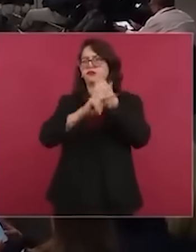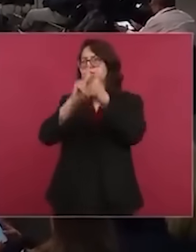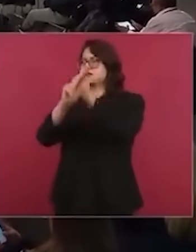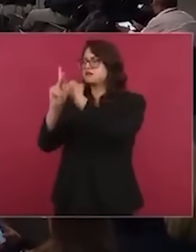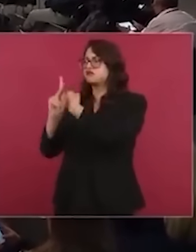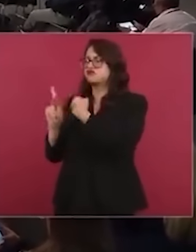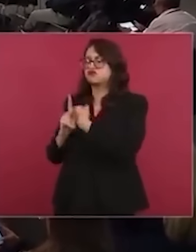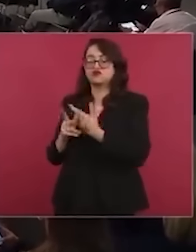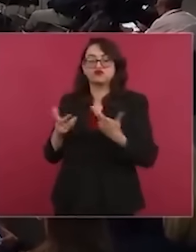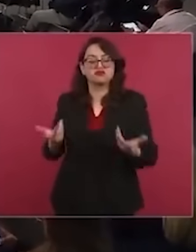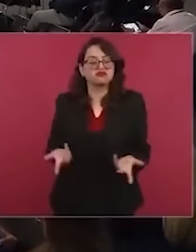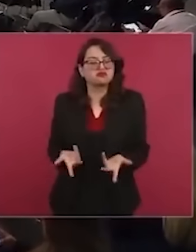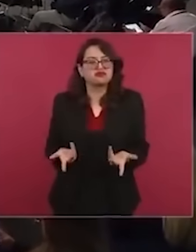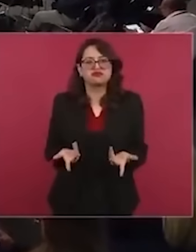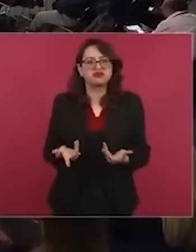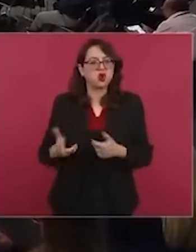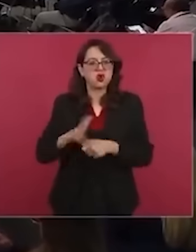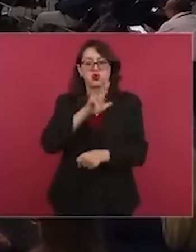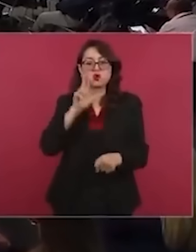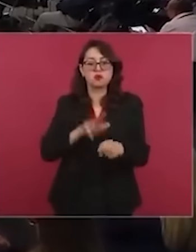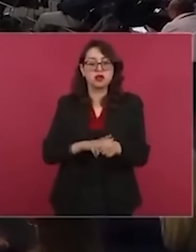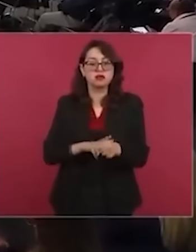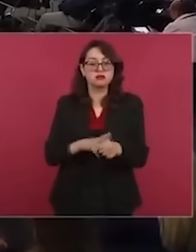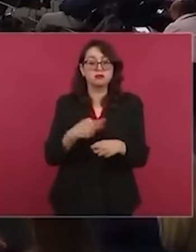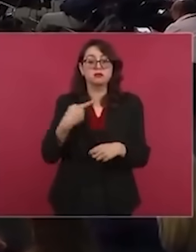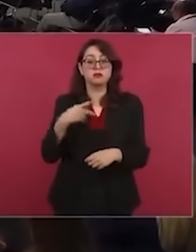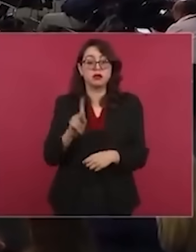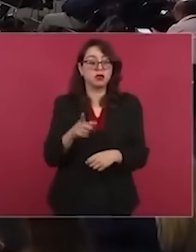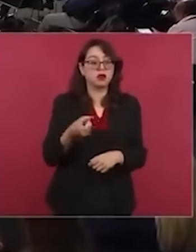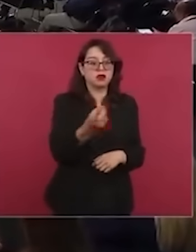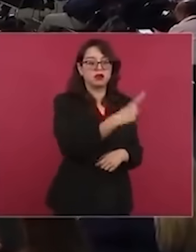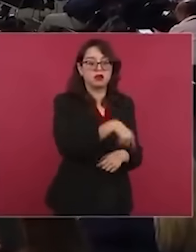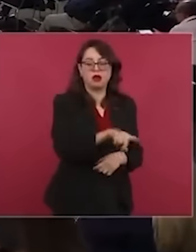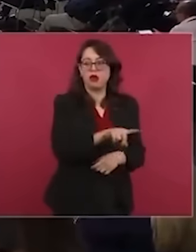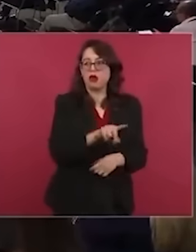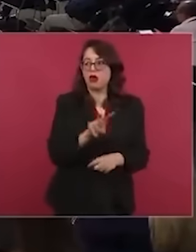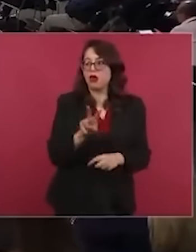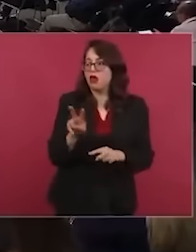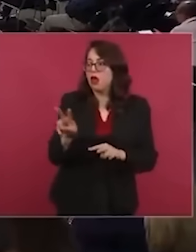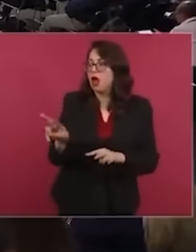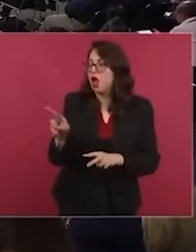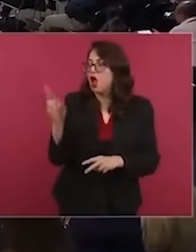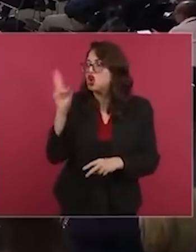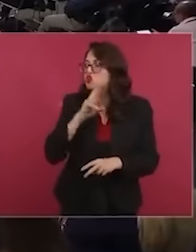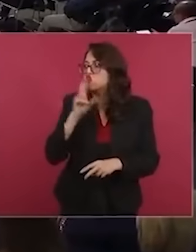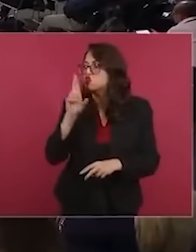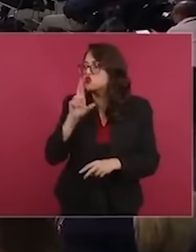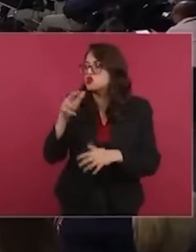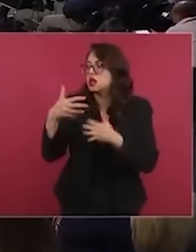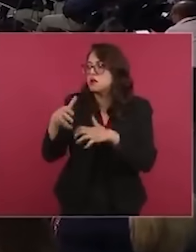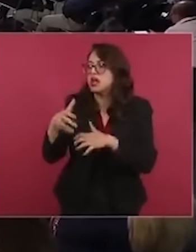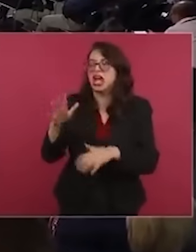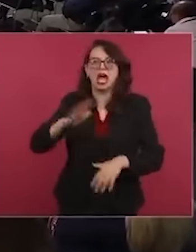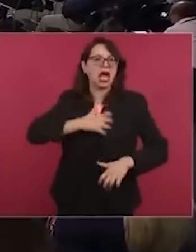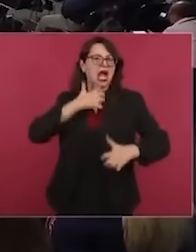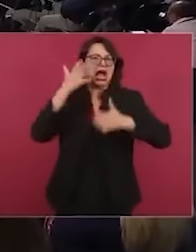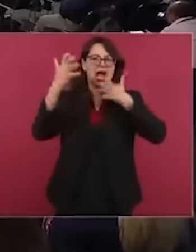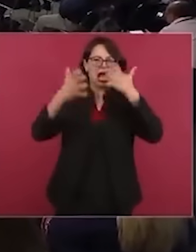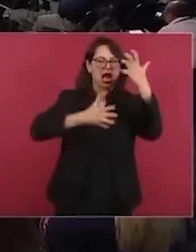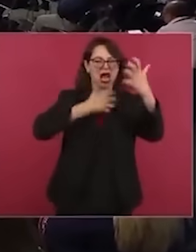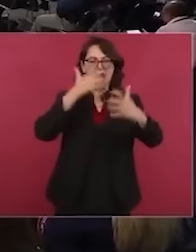fue un escándalo nosotros tenemos relaciones con todos los países del mundo